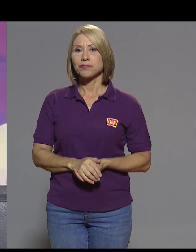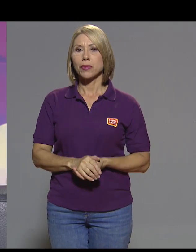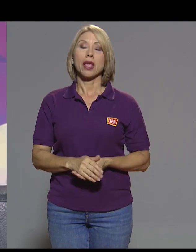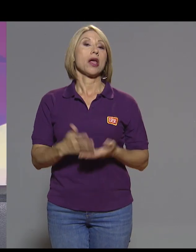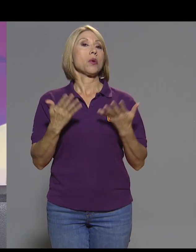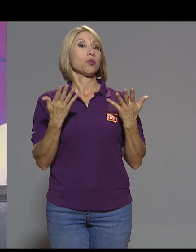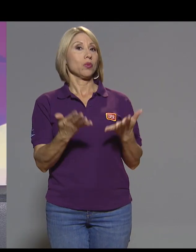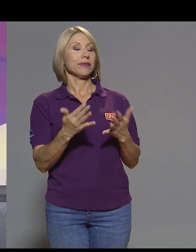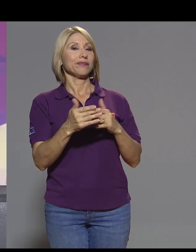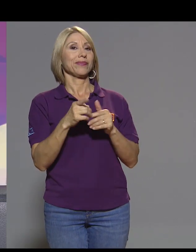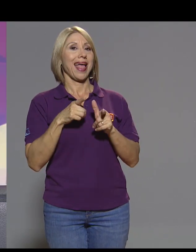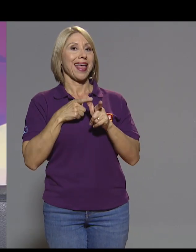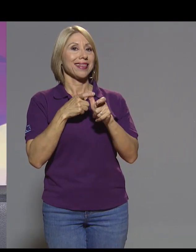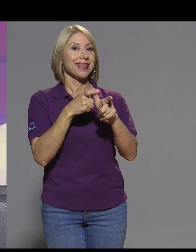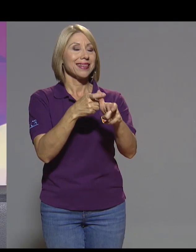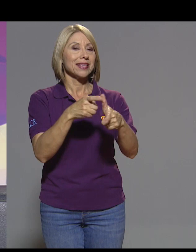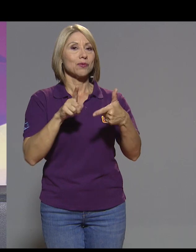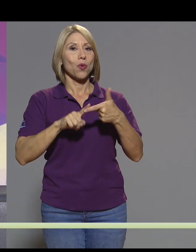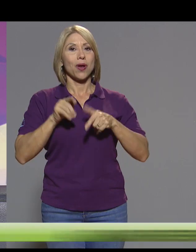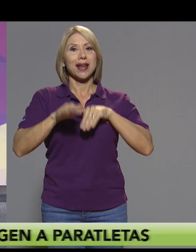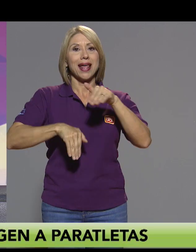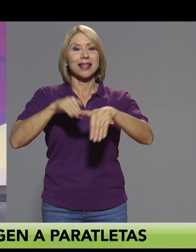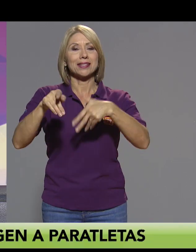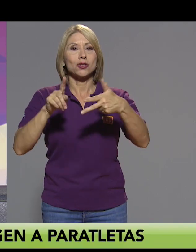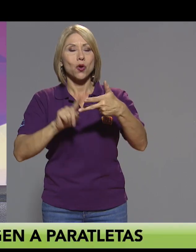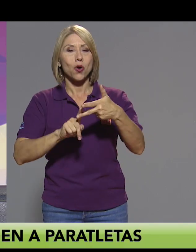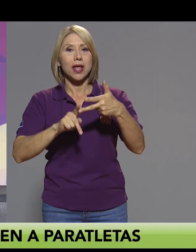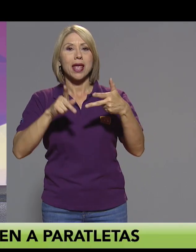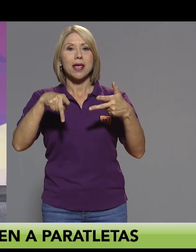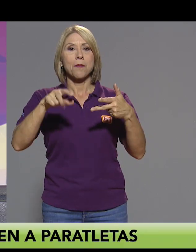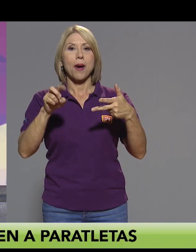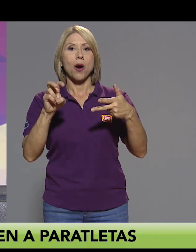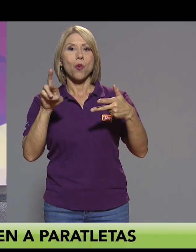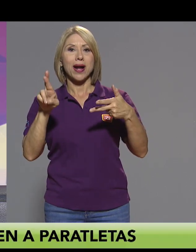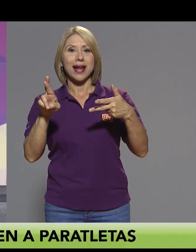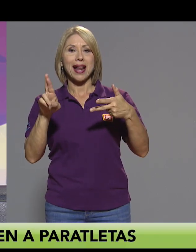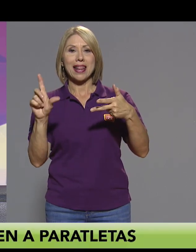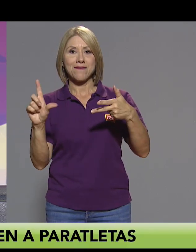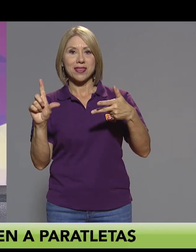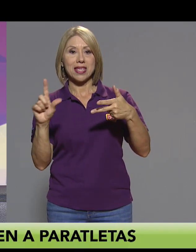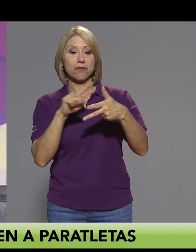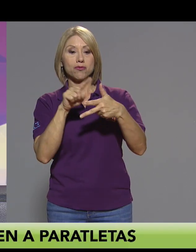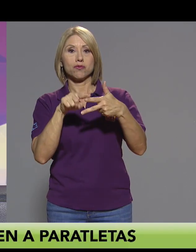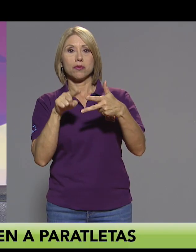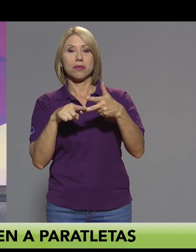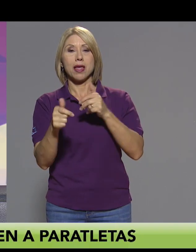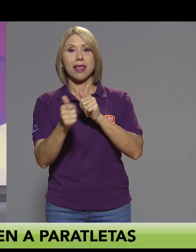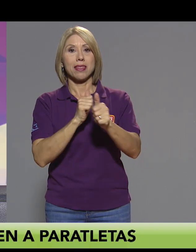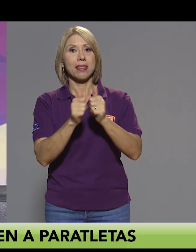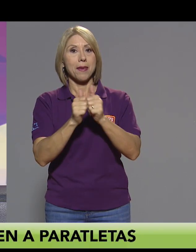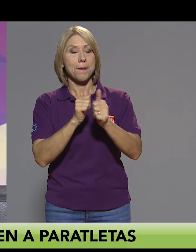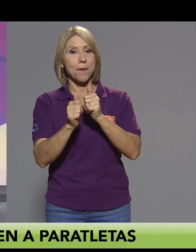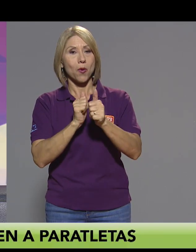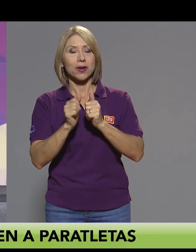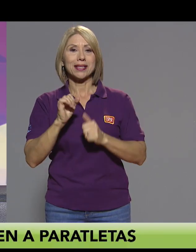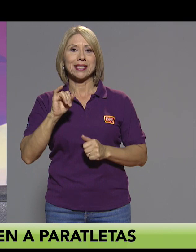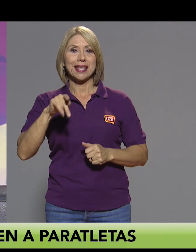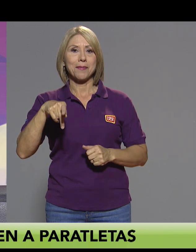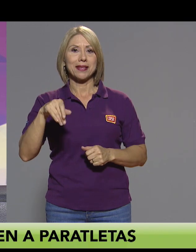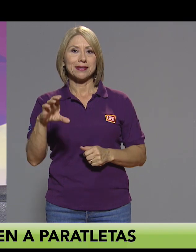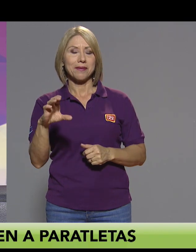tal vez de lo que es atletismo natación y por el lifting que son deportes digamos que estrictamente ipc